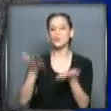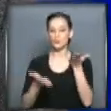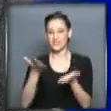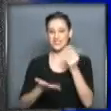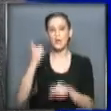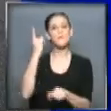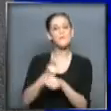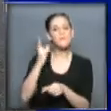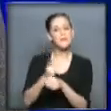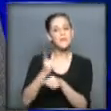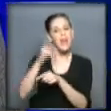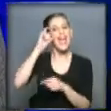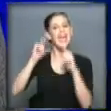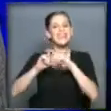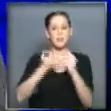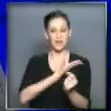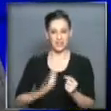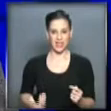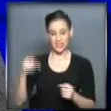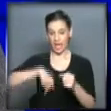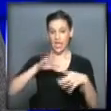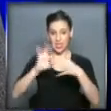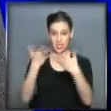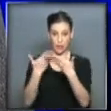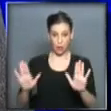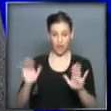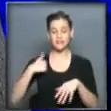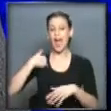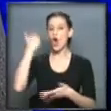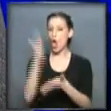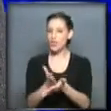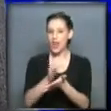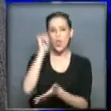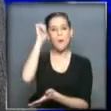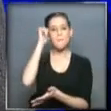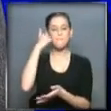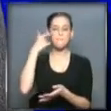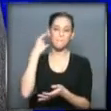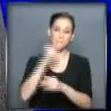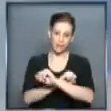primer expresidente de la democracia condenado a prisión efectiva.